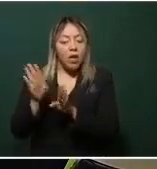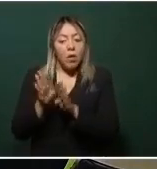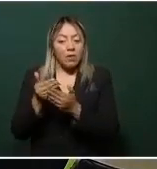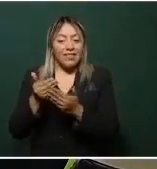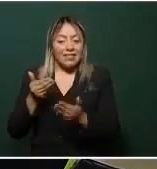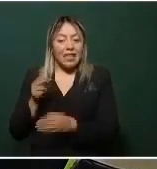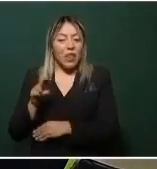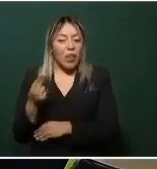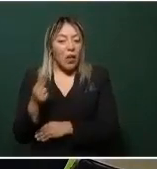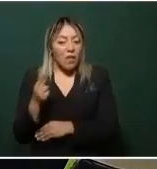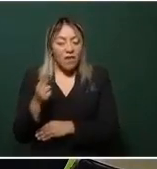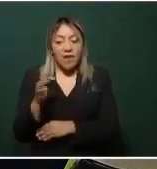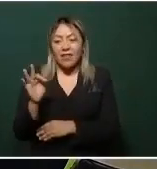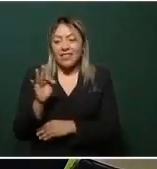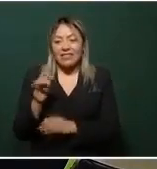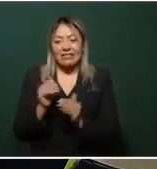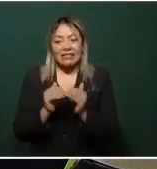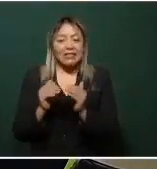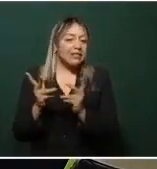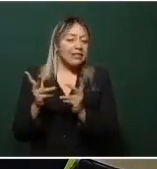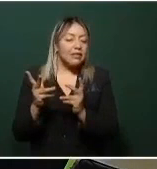noviembre llegamos a estar